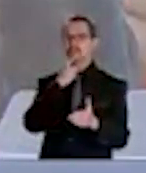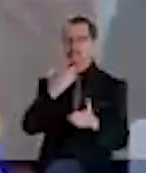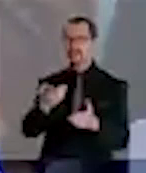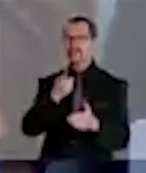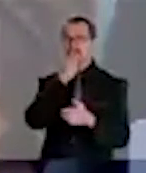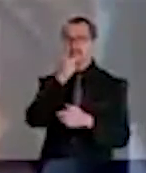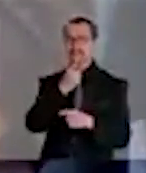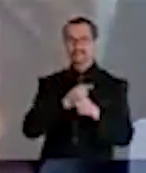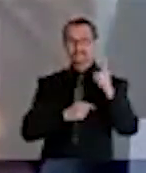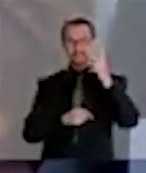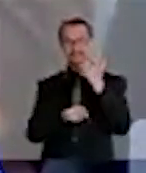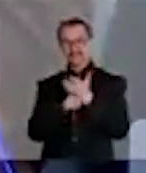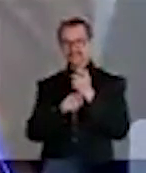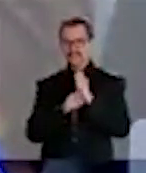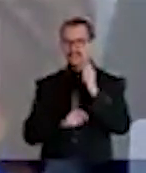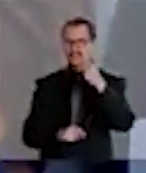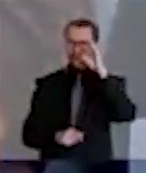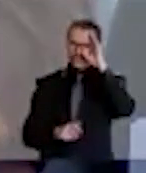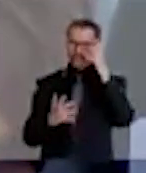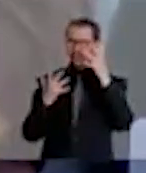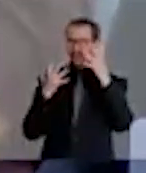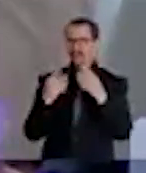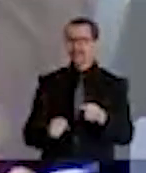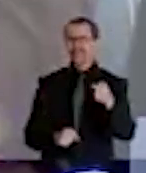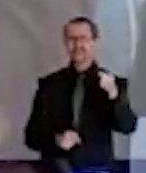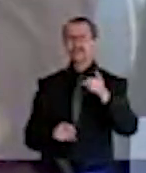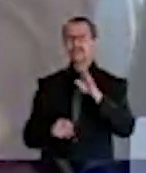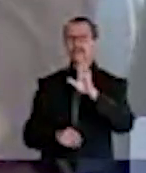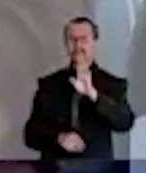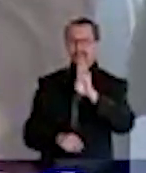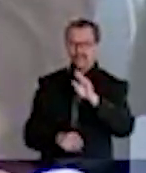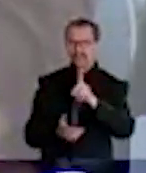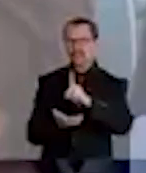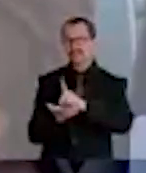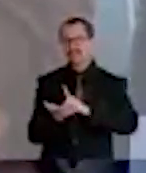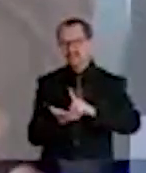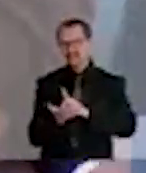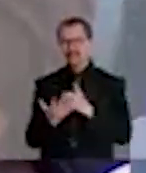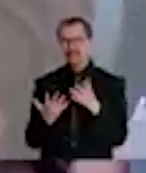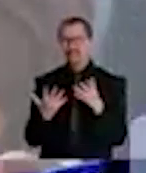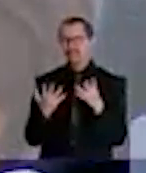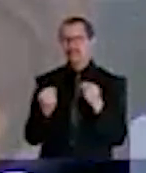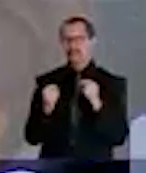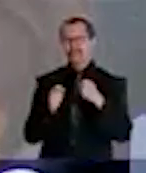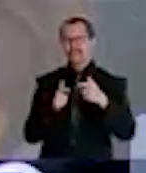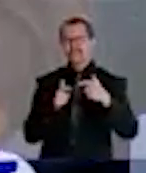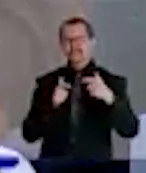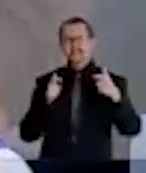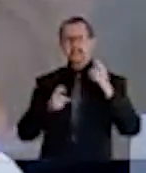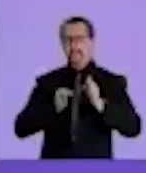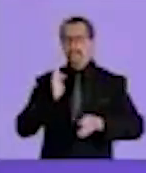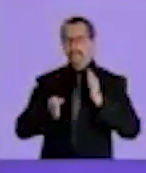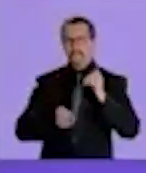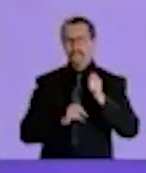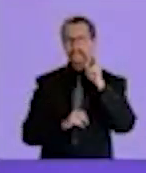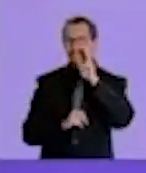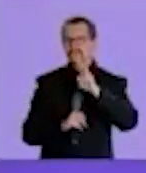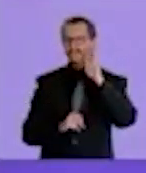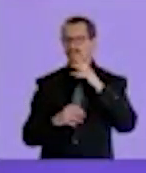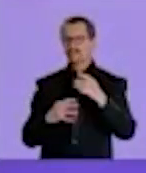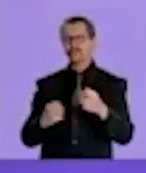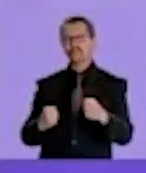epidemia de adicción a los opioides con decenas de miles de muertos en méxico está creciendo el cultivo de amapola